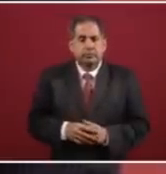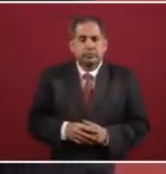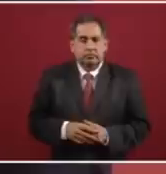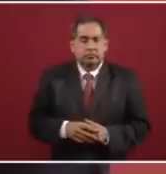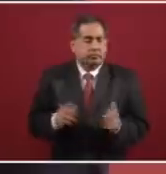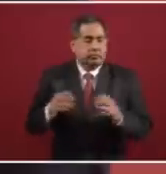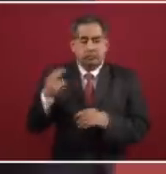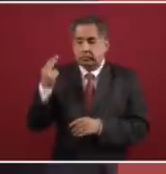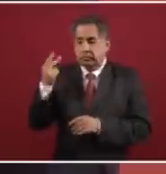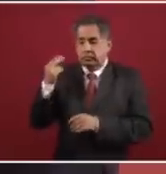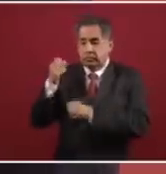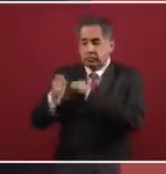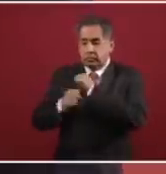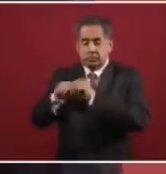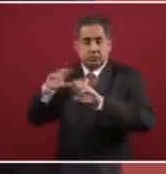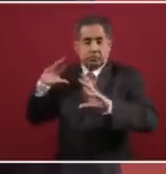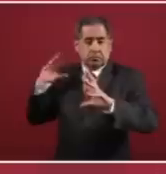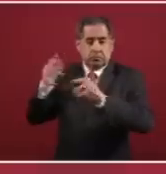Pasan 25 años